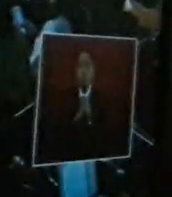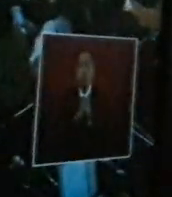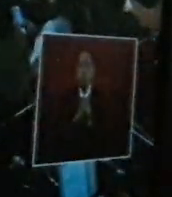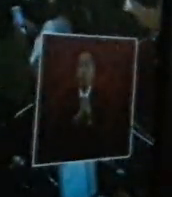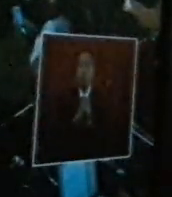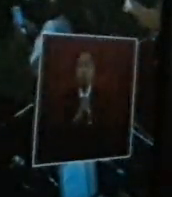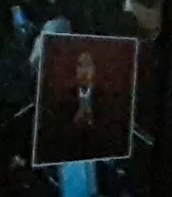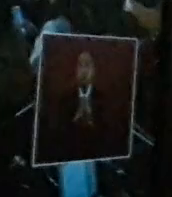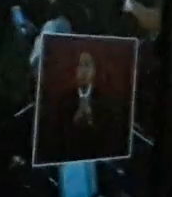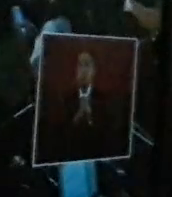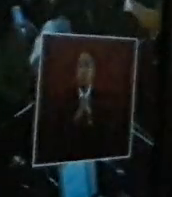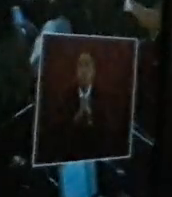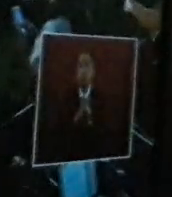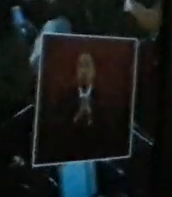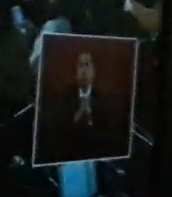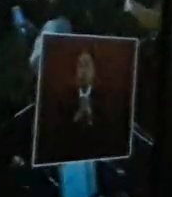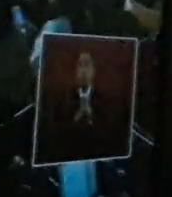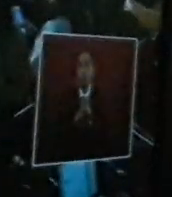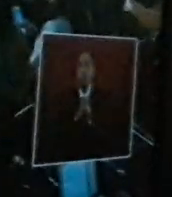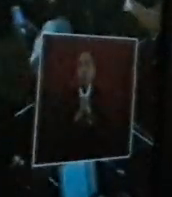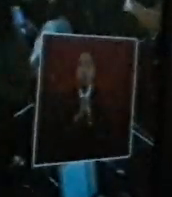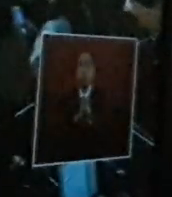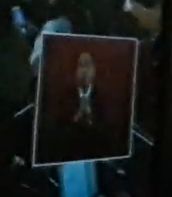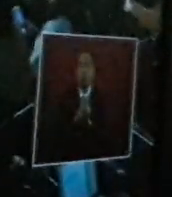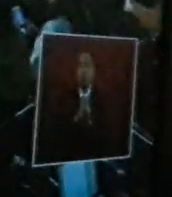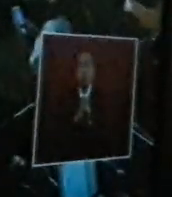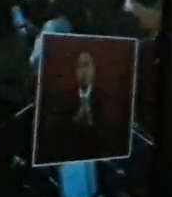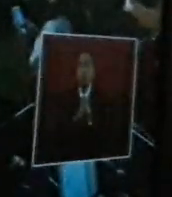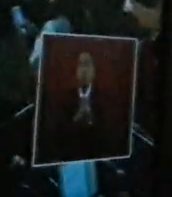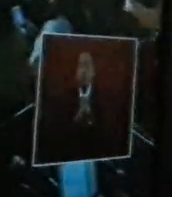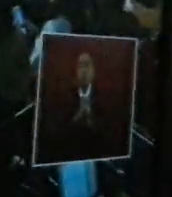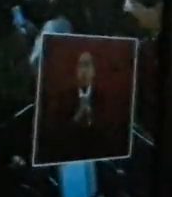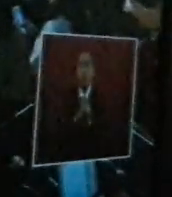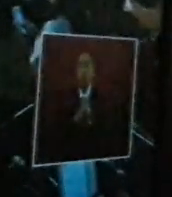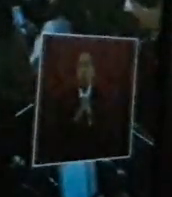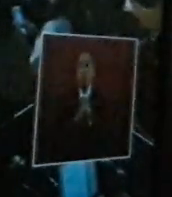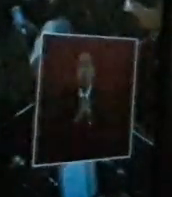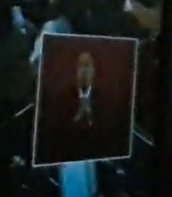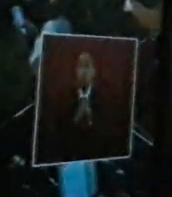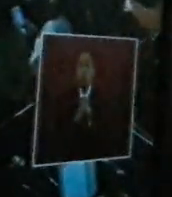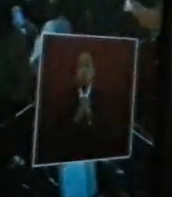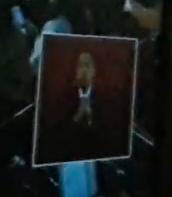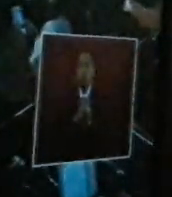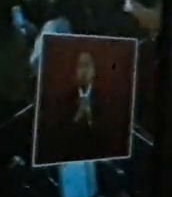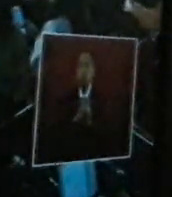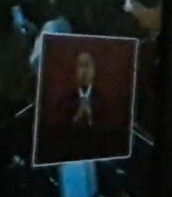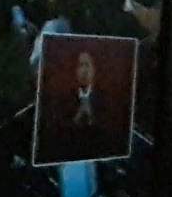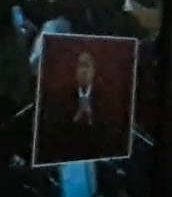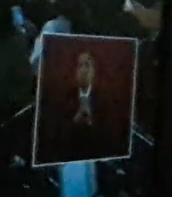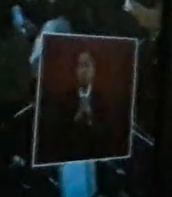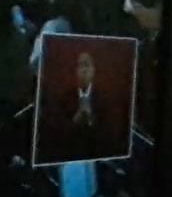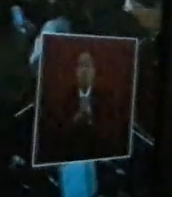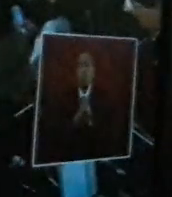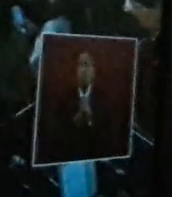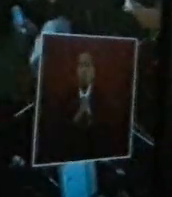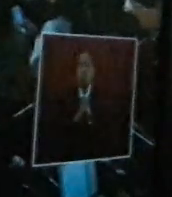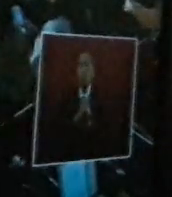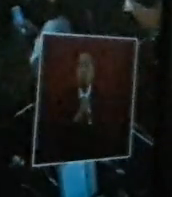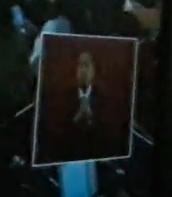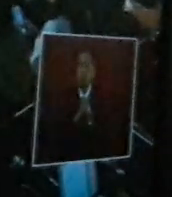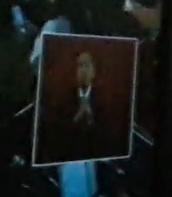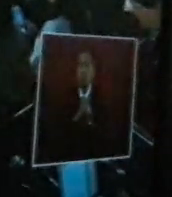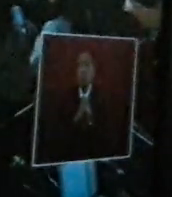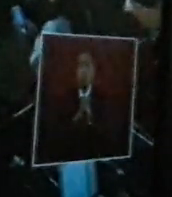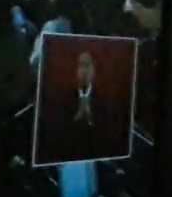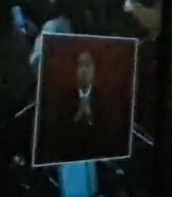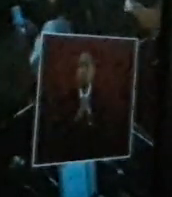pregunta que le formulé al presidente y lo que él me contestó en cuanto a romper este paradigma